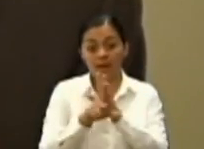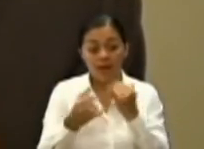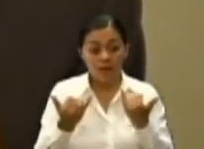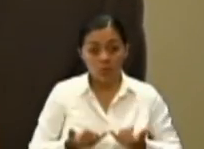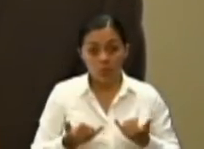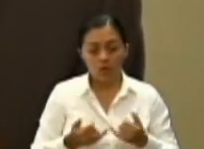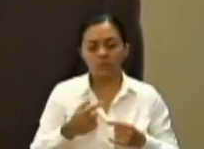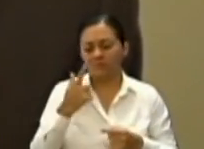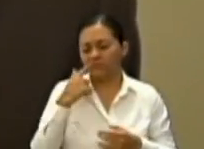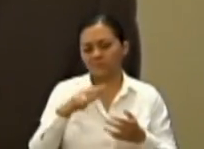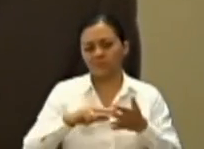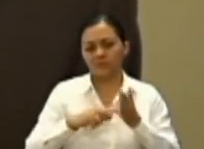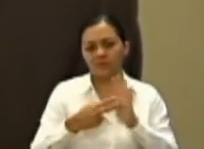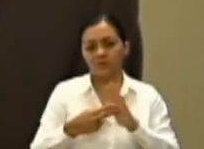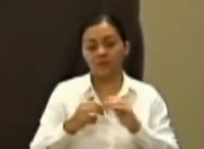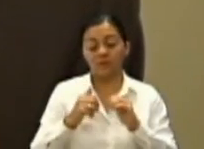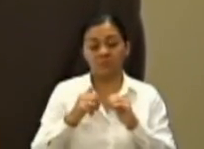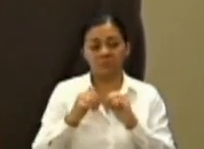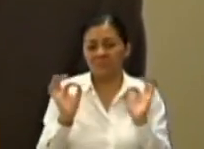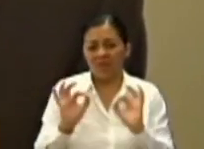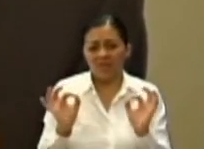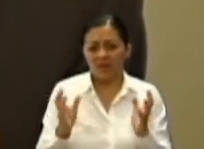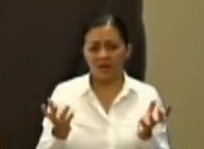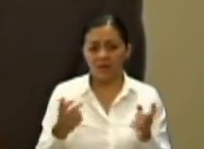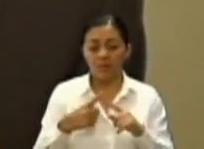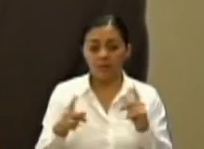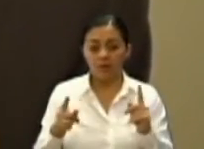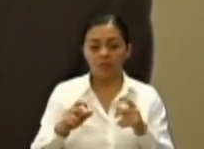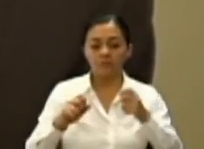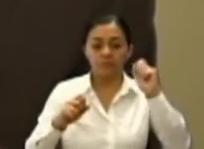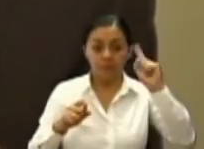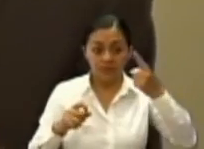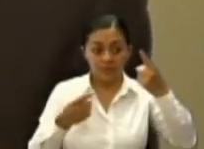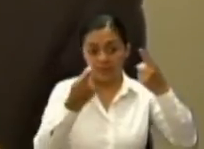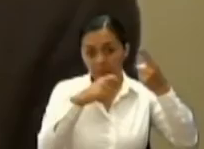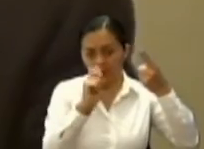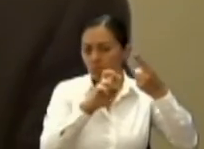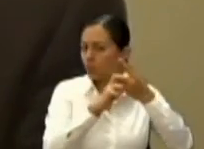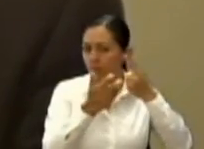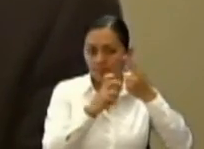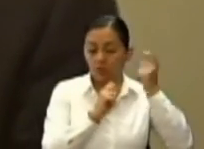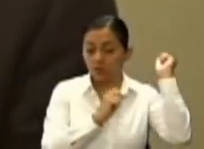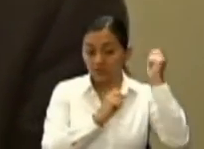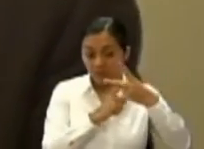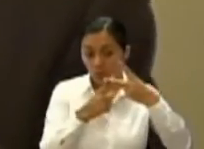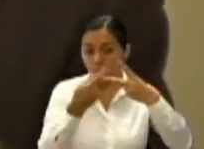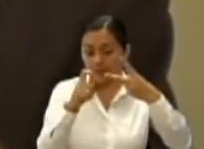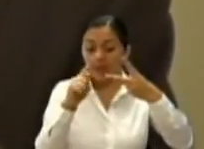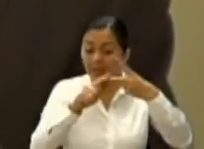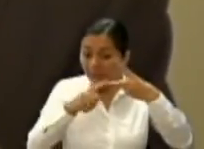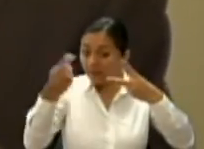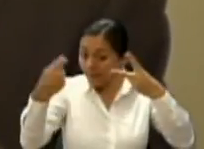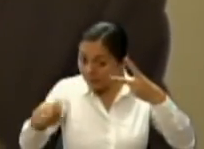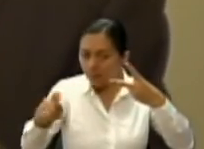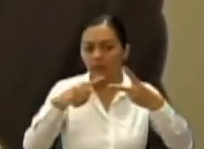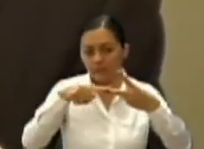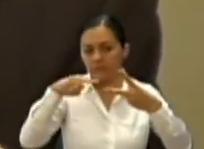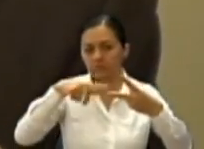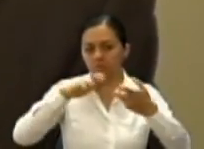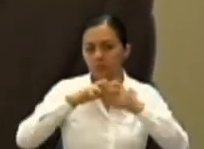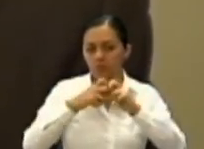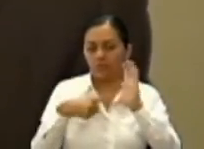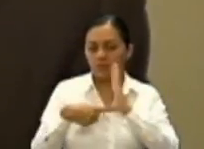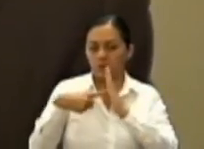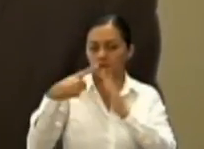no pasaría absolutamente nada porque empieza a aplicar de la segunda venta pero esa clase de deuda analista debemos enfrentar esa